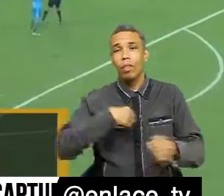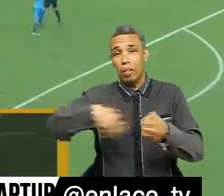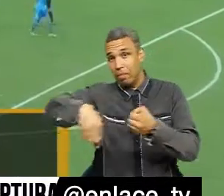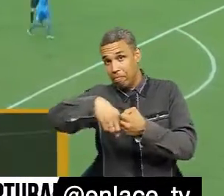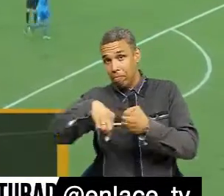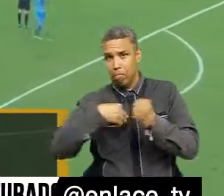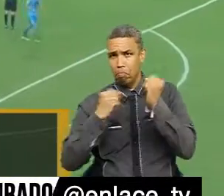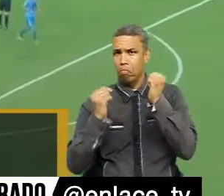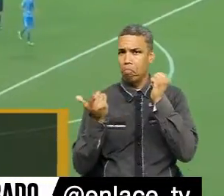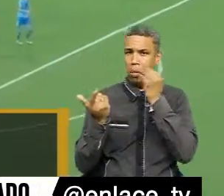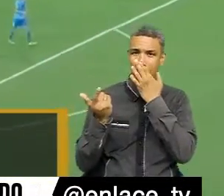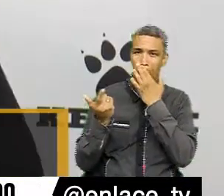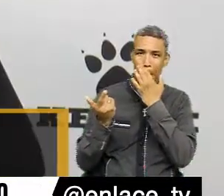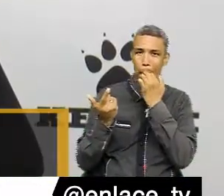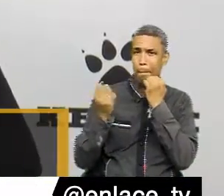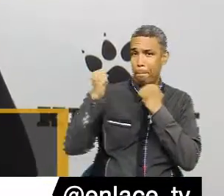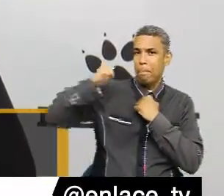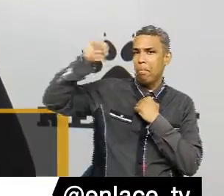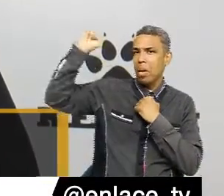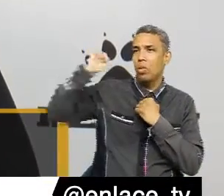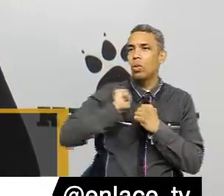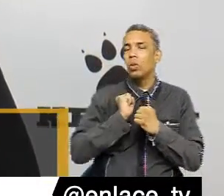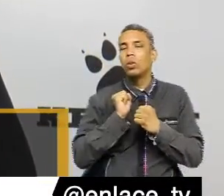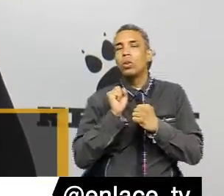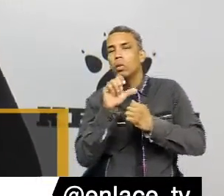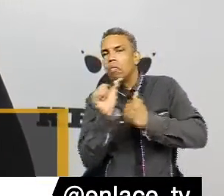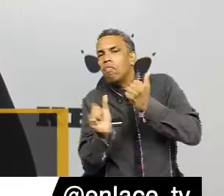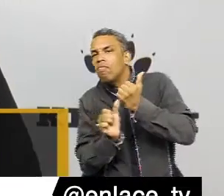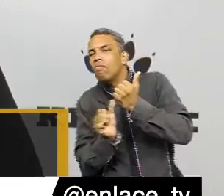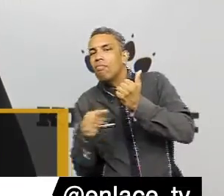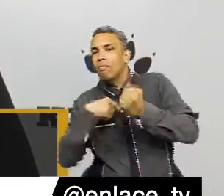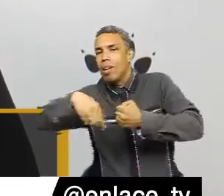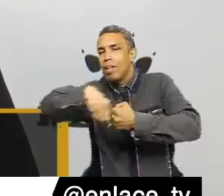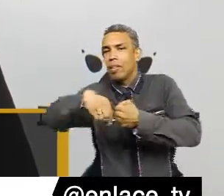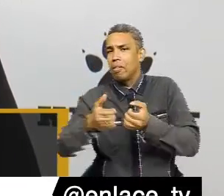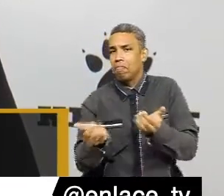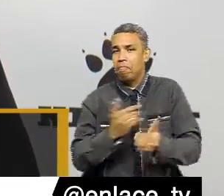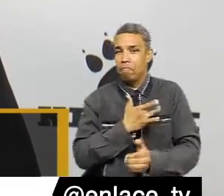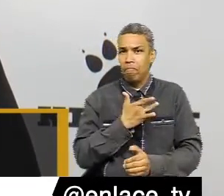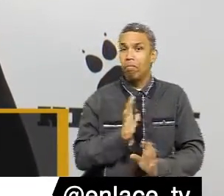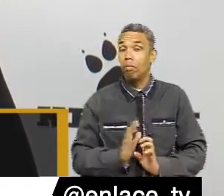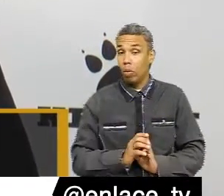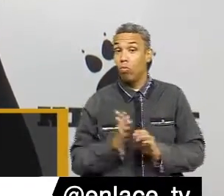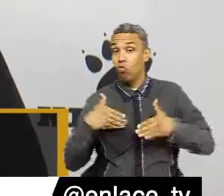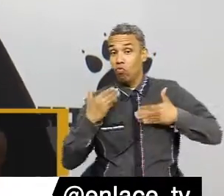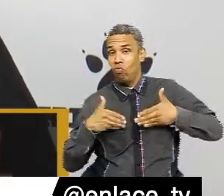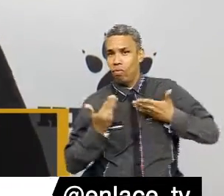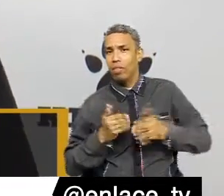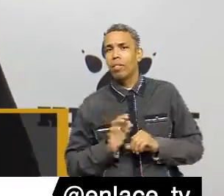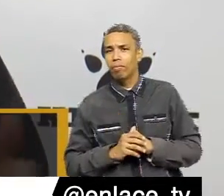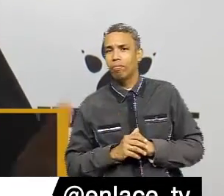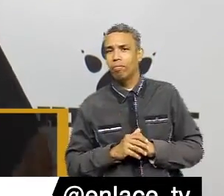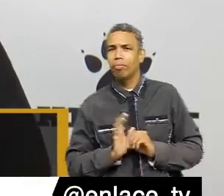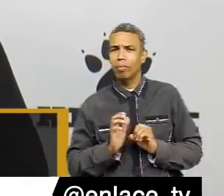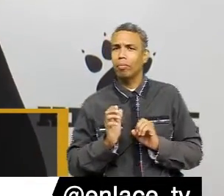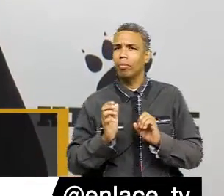del desempeño de los jugadores. Han penetrado muy bien, ellos se han dado cuenta que esa es la manera, que esa es la forma. A veces